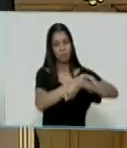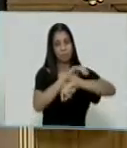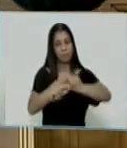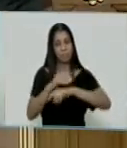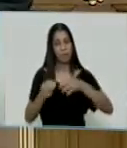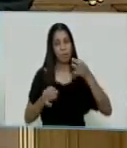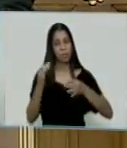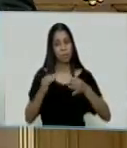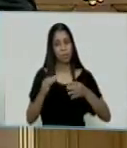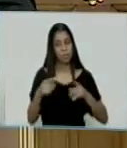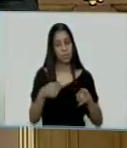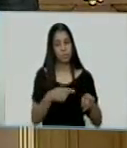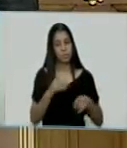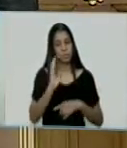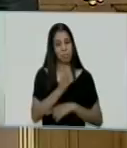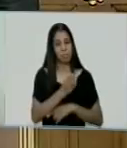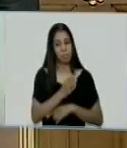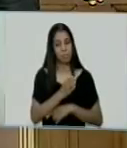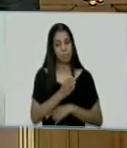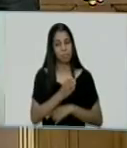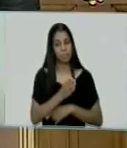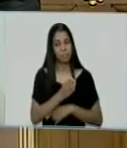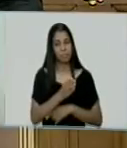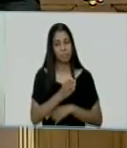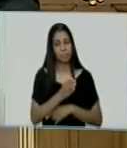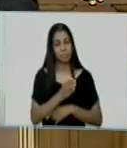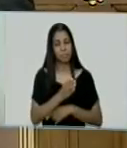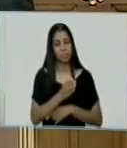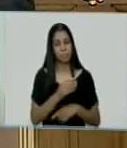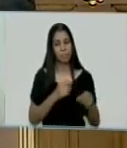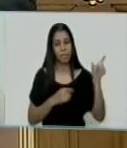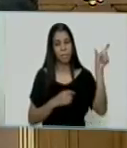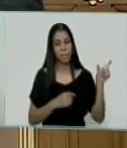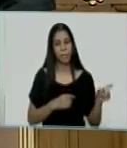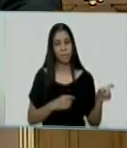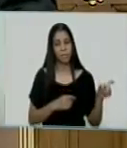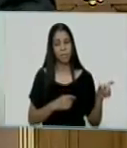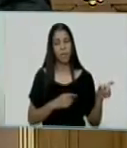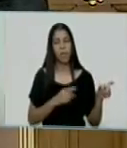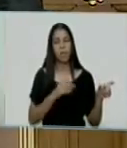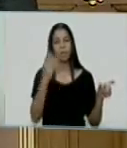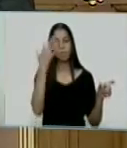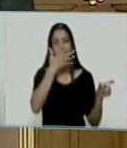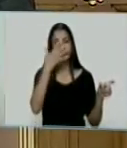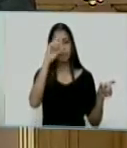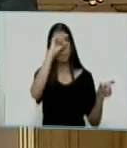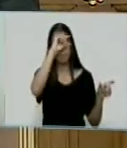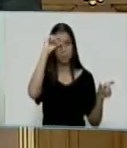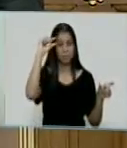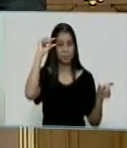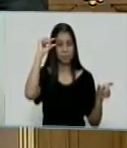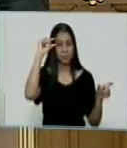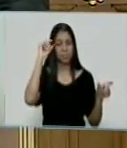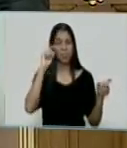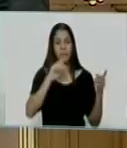el juicio que corresponde a los ciudadanos Julio Borges